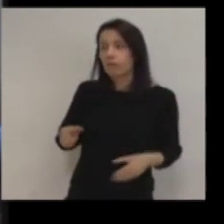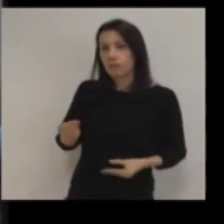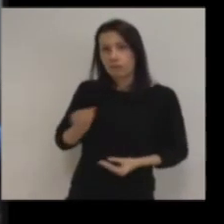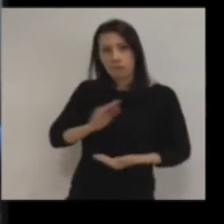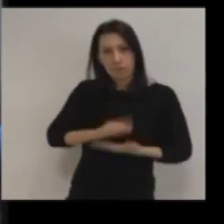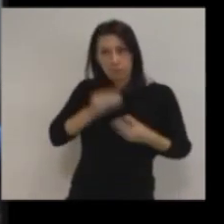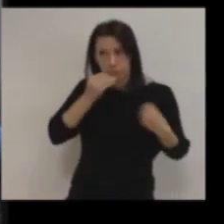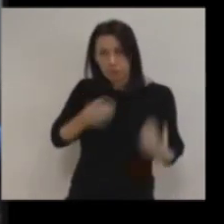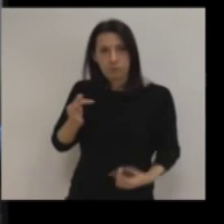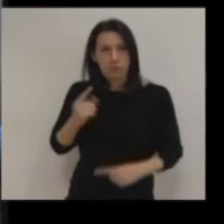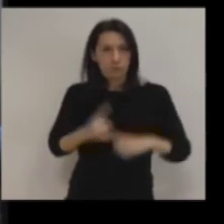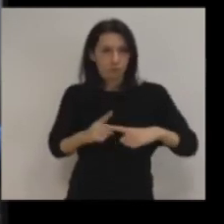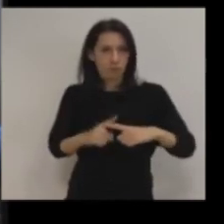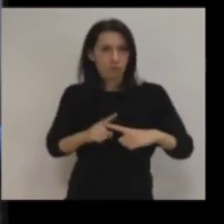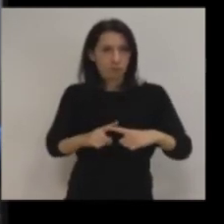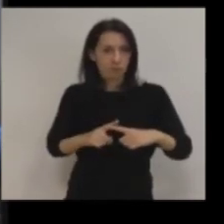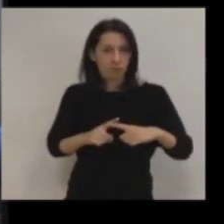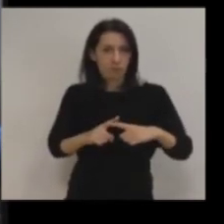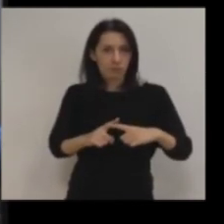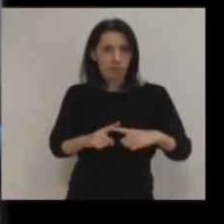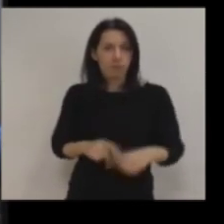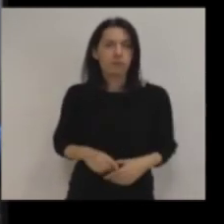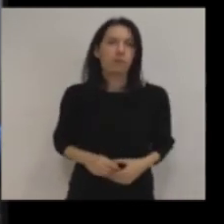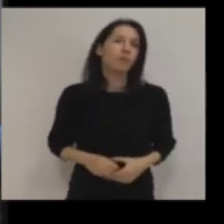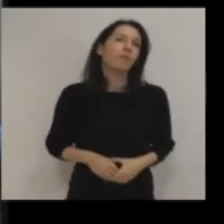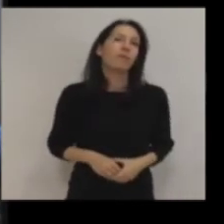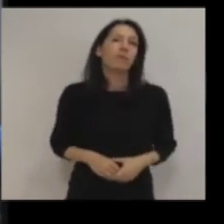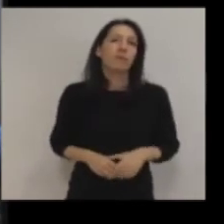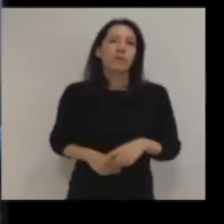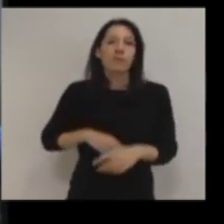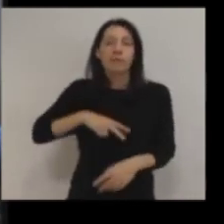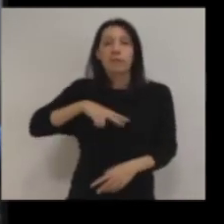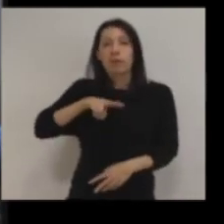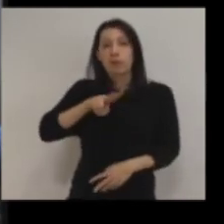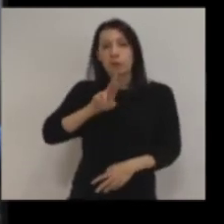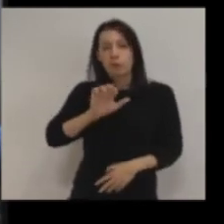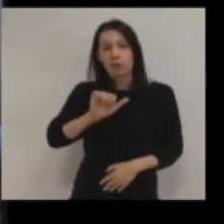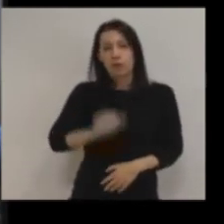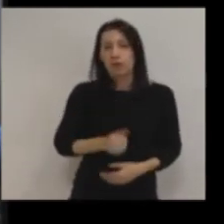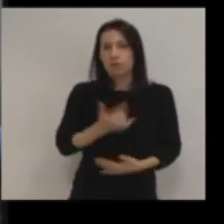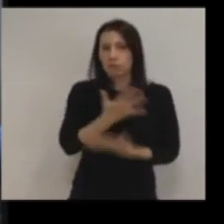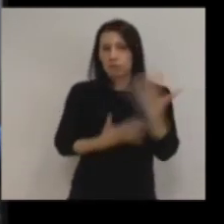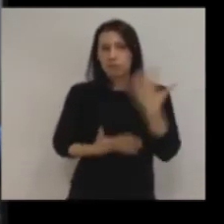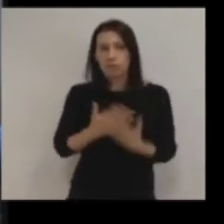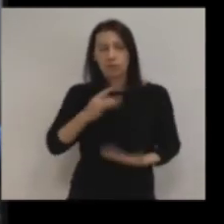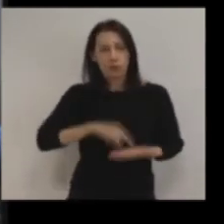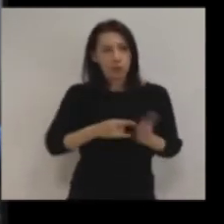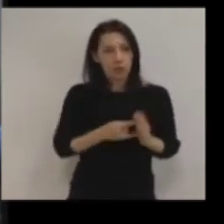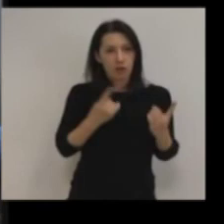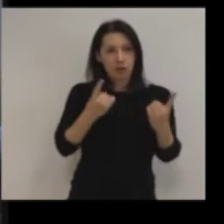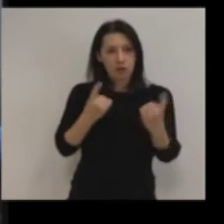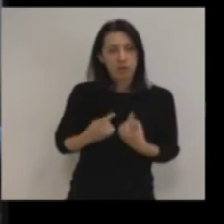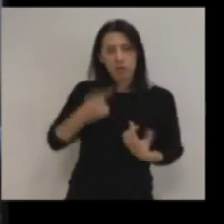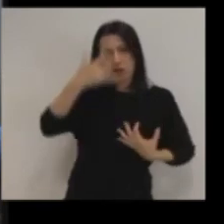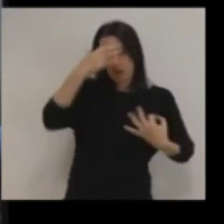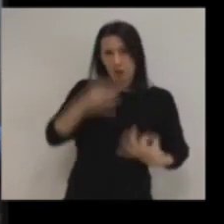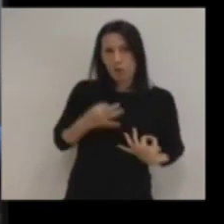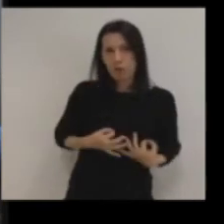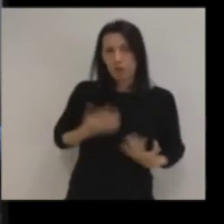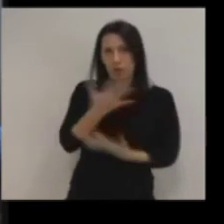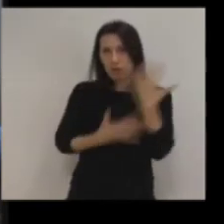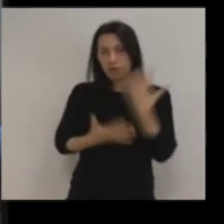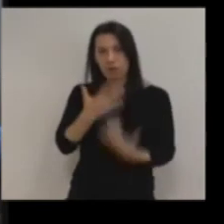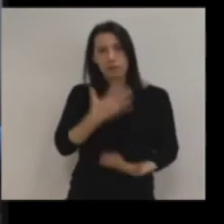luego, esa capacidad de... Pues se juntó la tecnología con la necesidad y el sentido Yo creo común. que lo que decía es que es verdad que